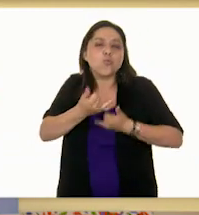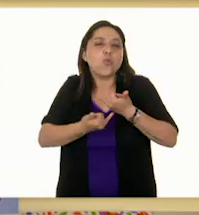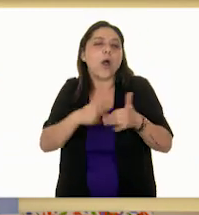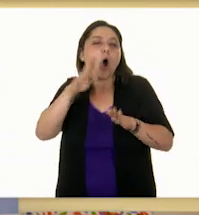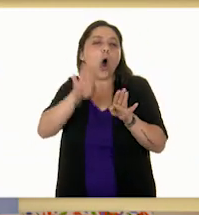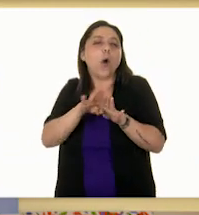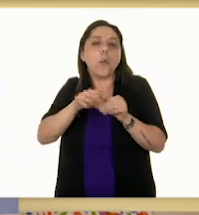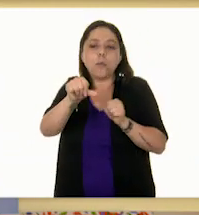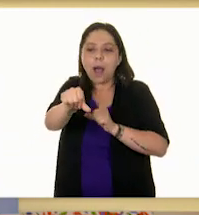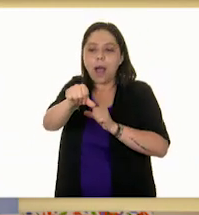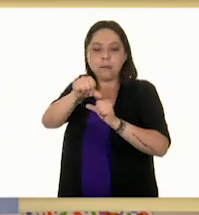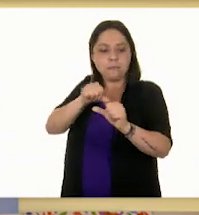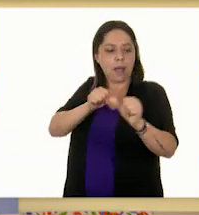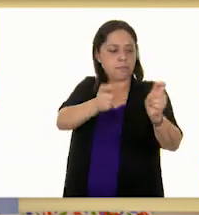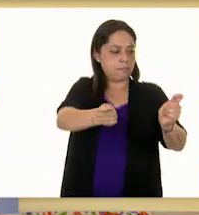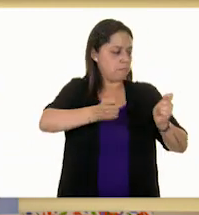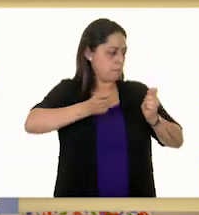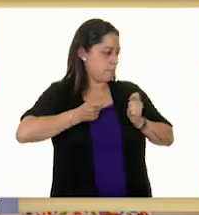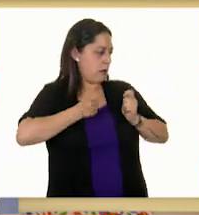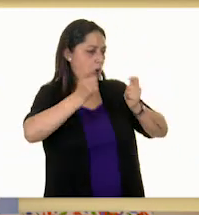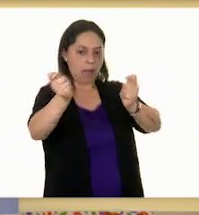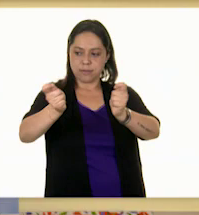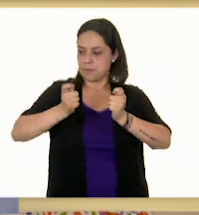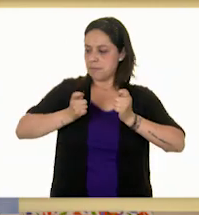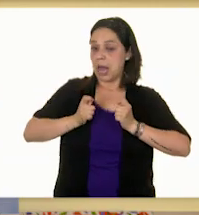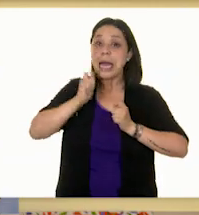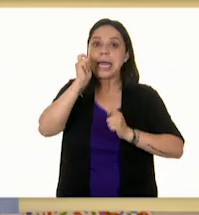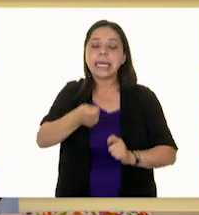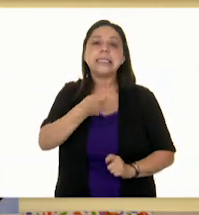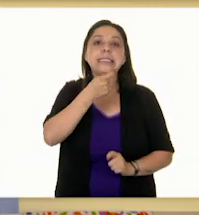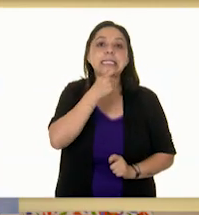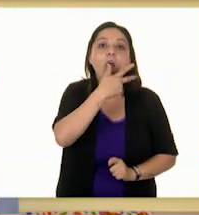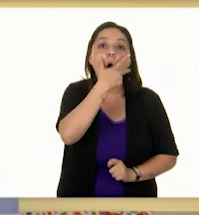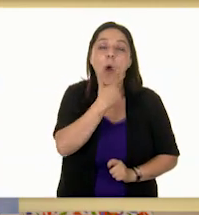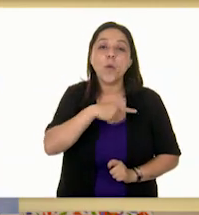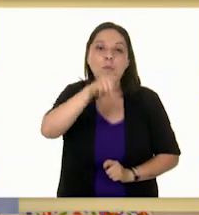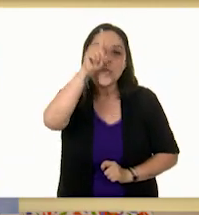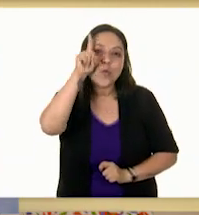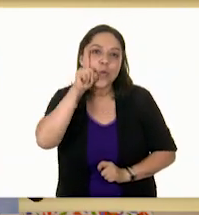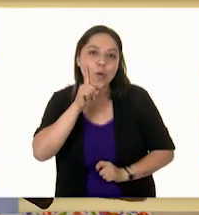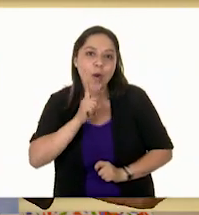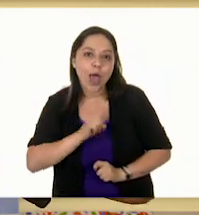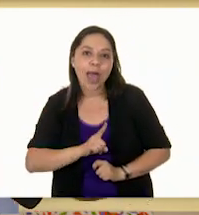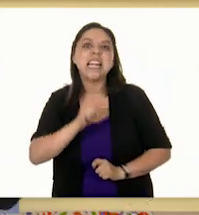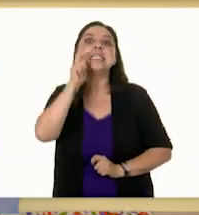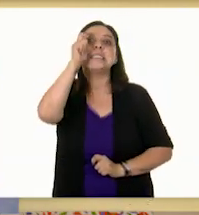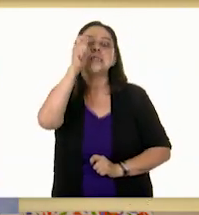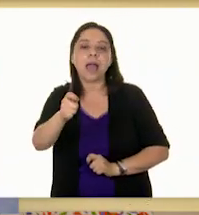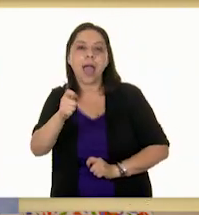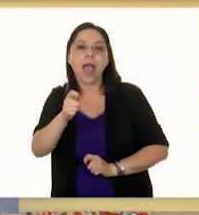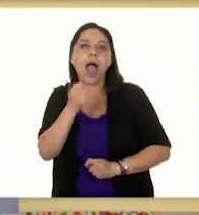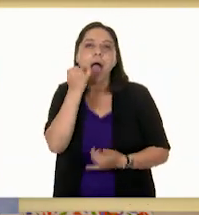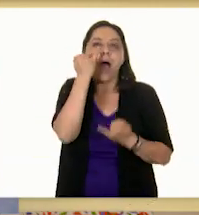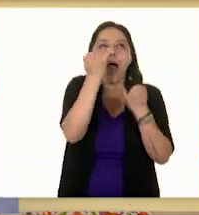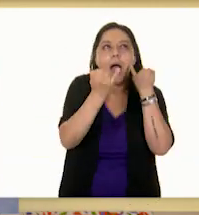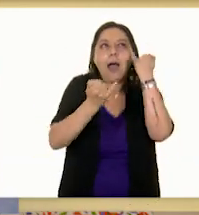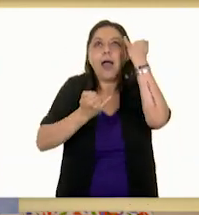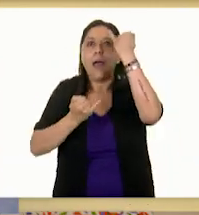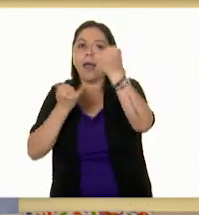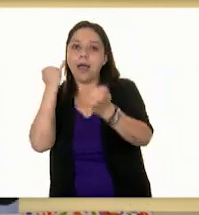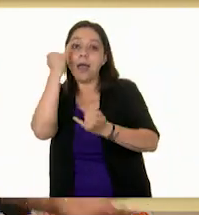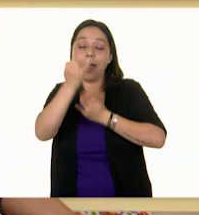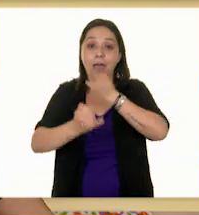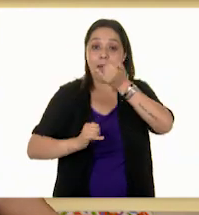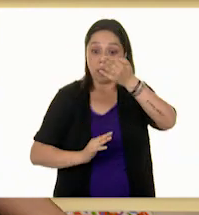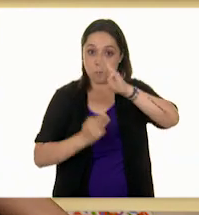convierte en una oportunidad donde las niñas y los niños conquistan, crean e imaginan su mundo